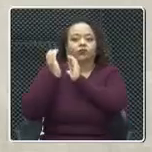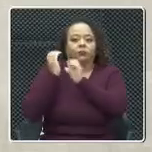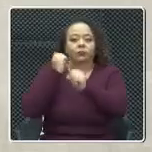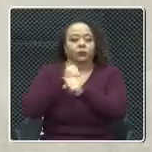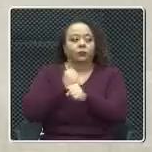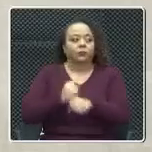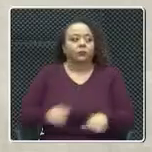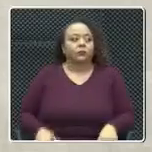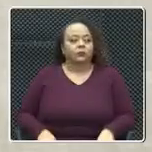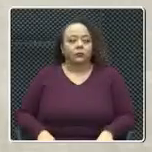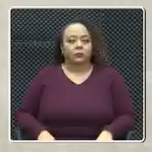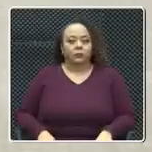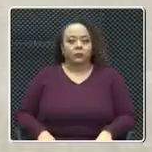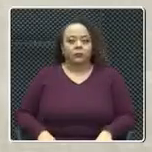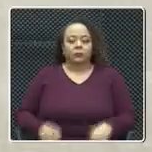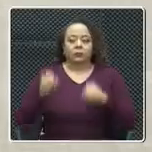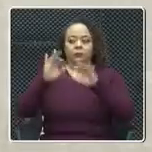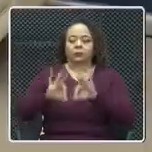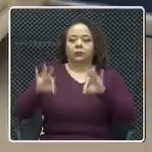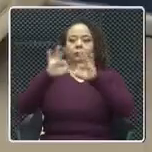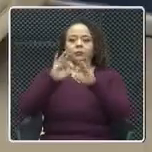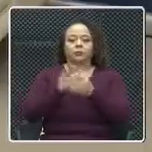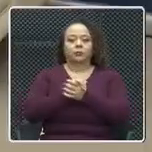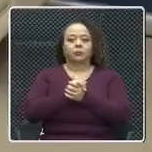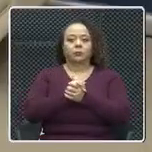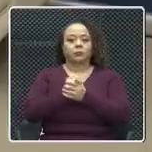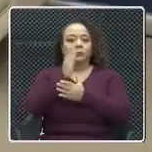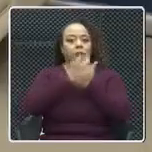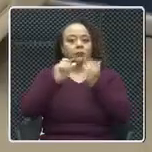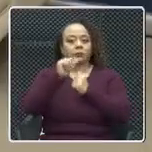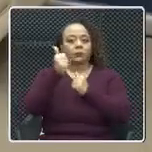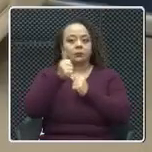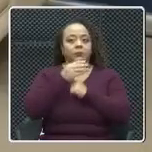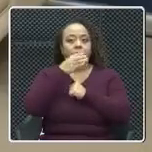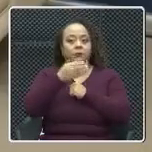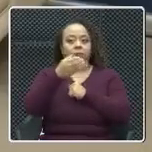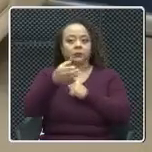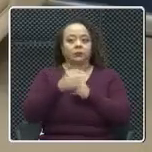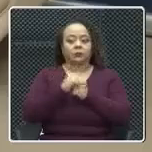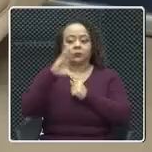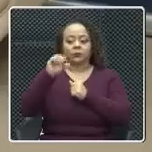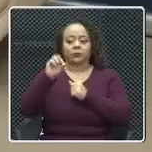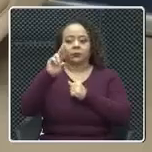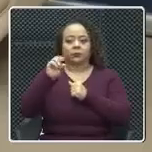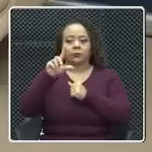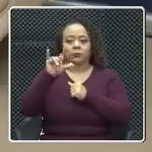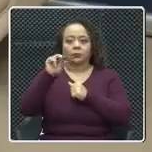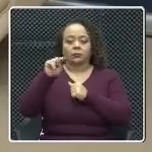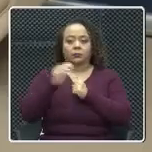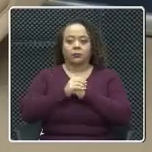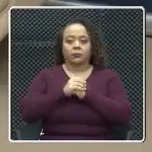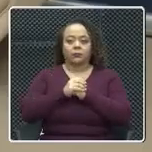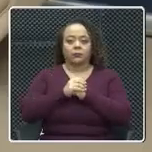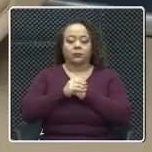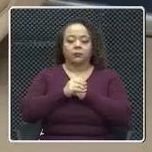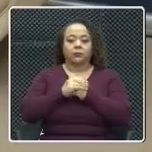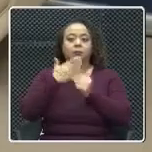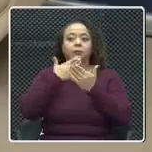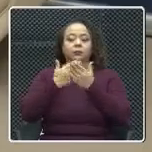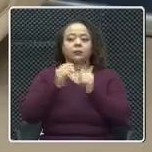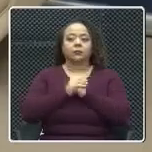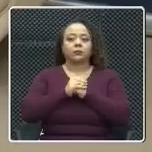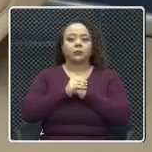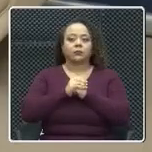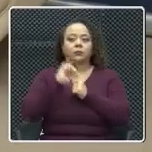trabajo. Okay. Muy importante. ¿Alguna otra última recomendación, Carolina, que nos puedas dar en este tema? Bueno, no,